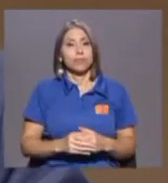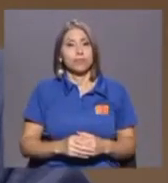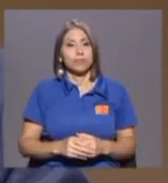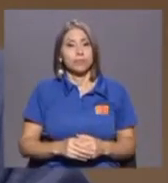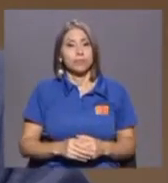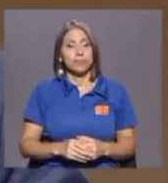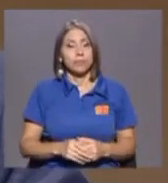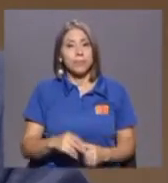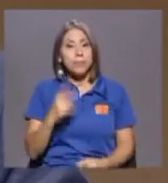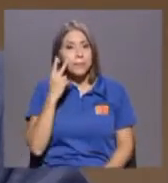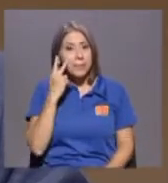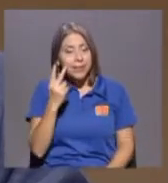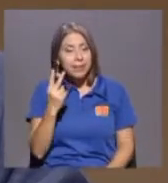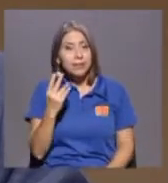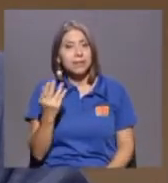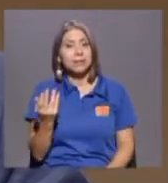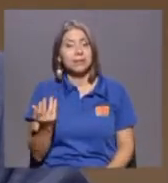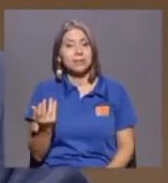viendo